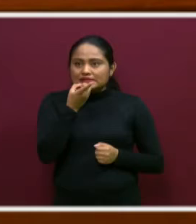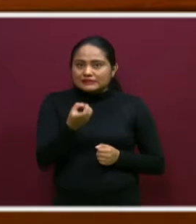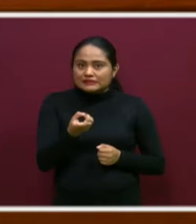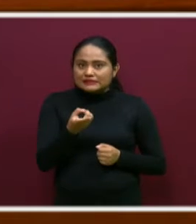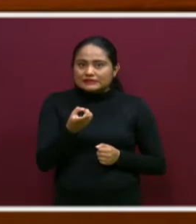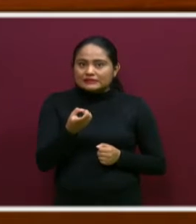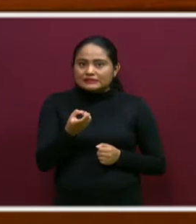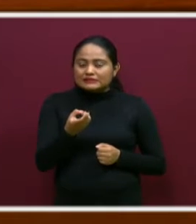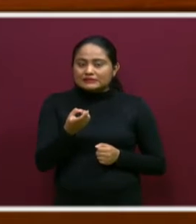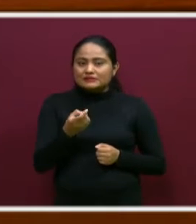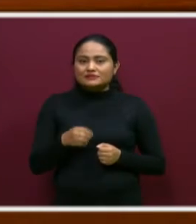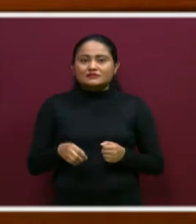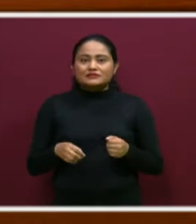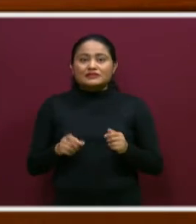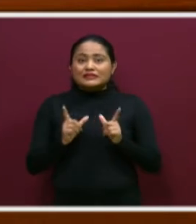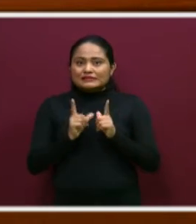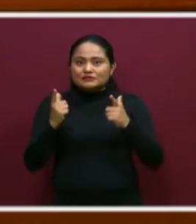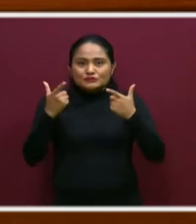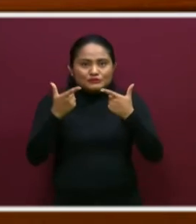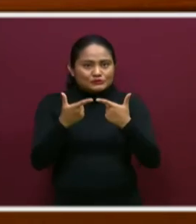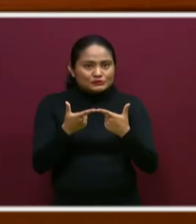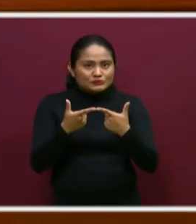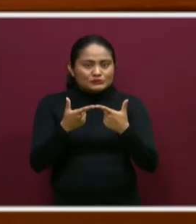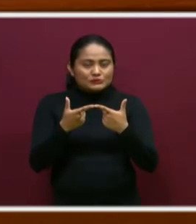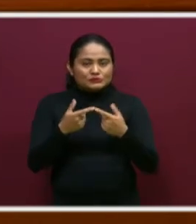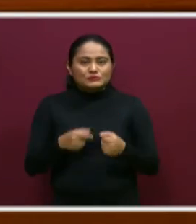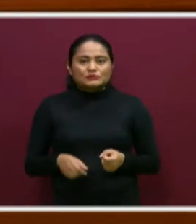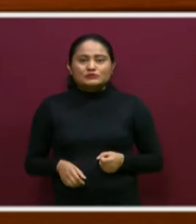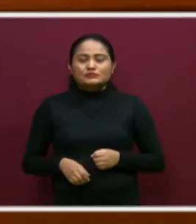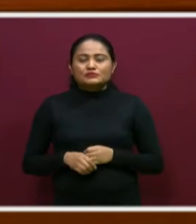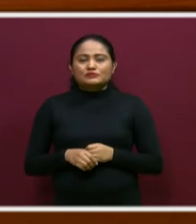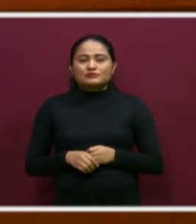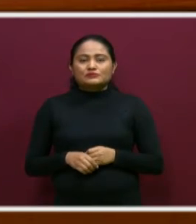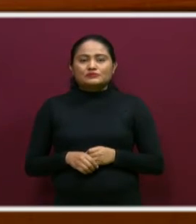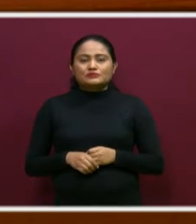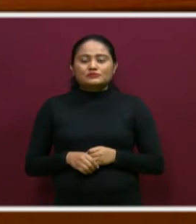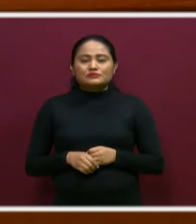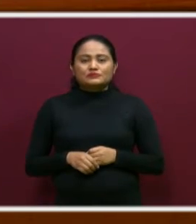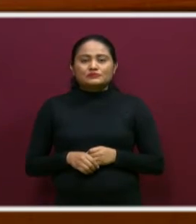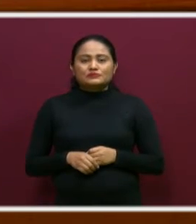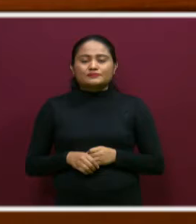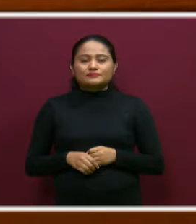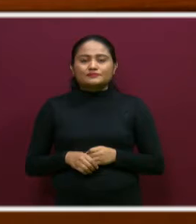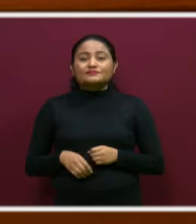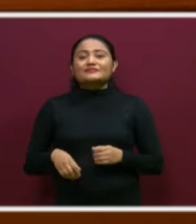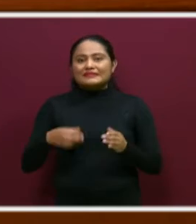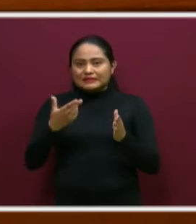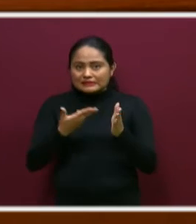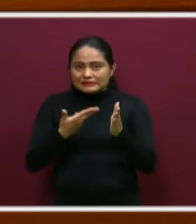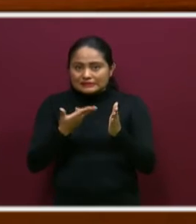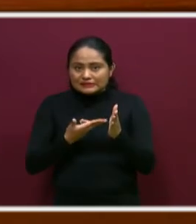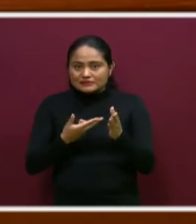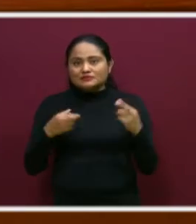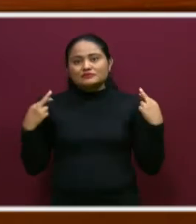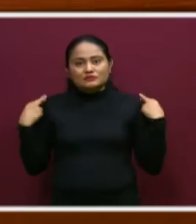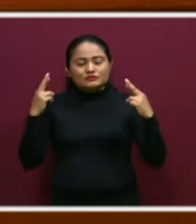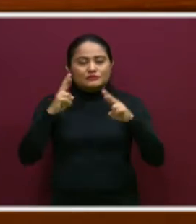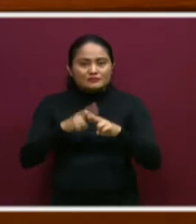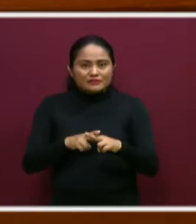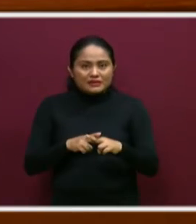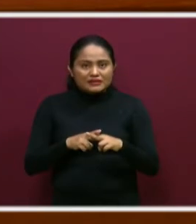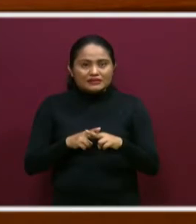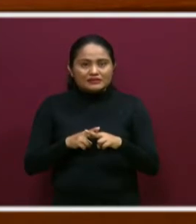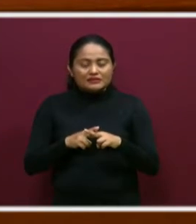también por qué los ponentes o los talleristas que están al cargo pues es necesario contar esta